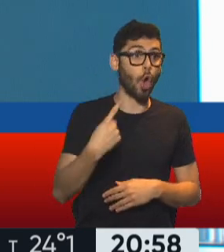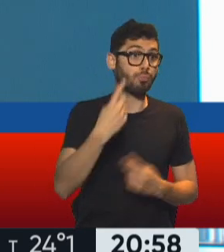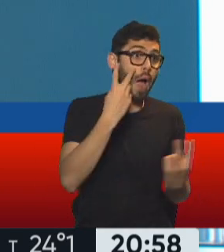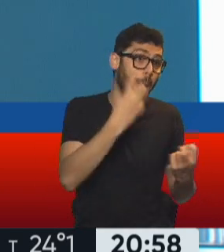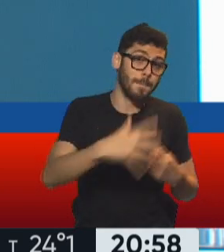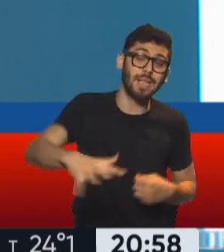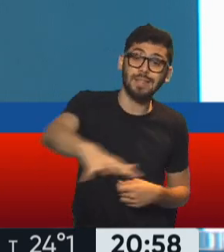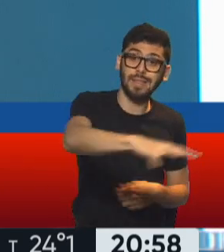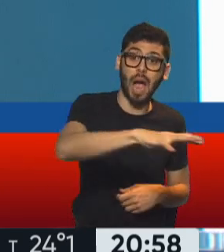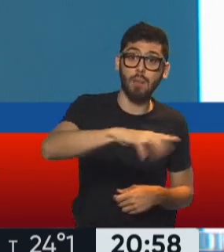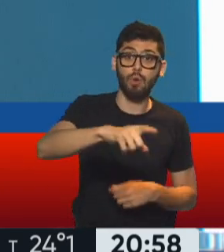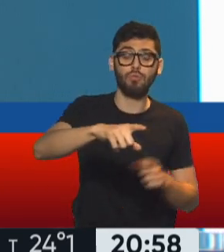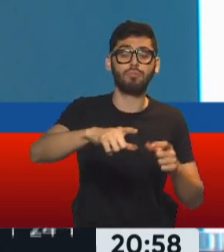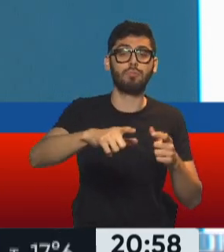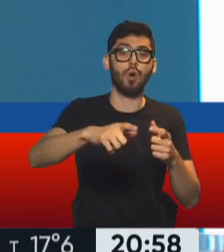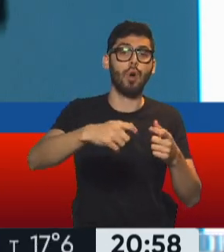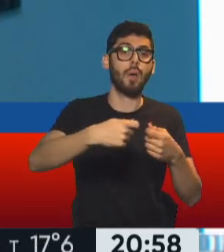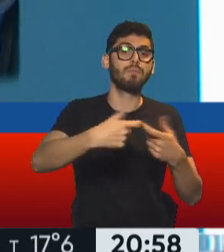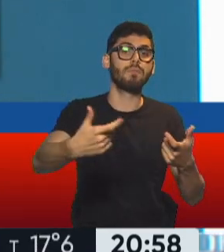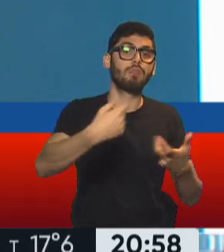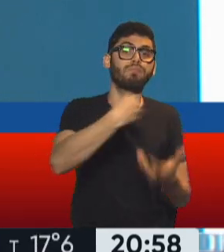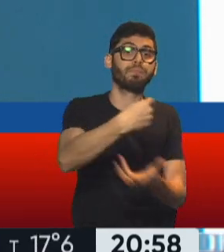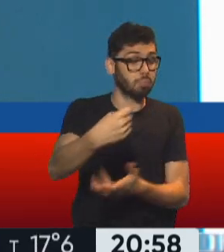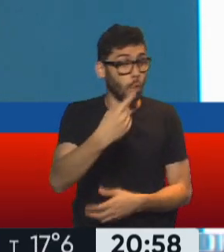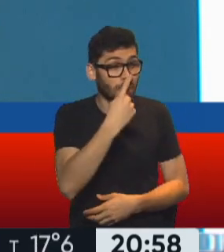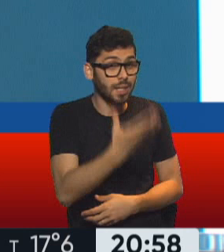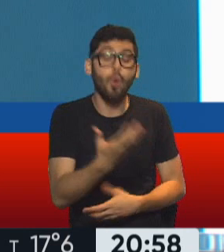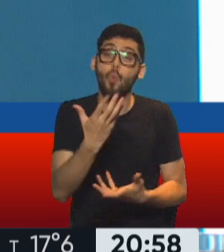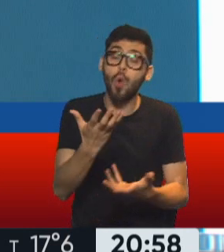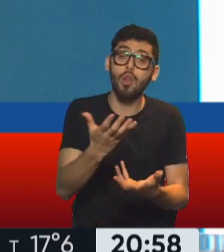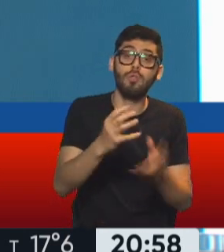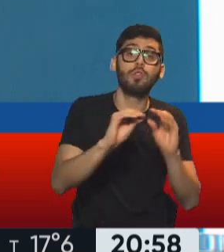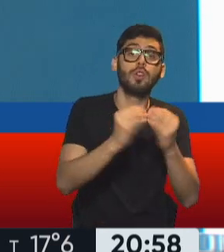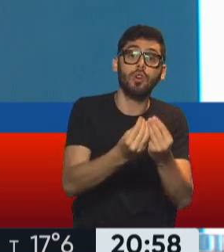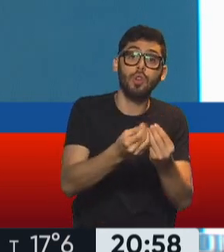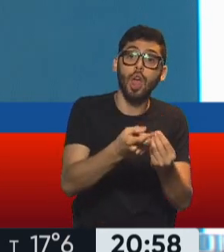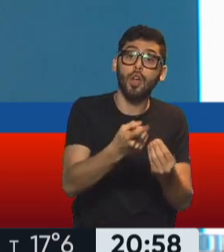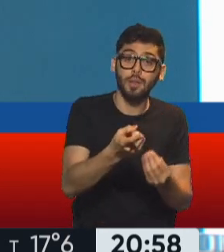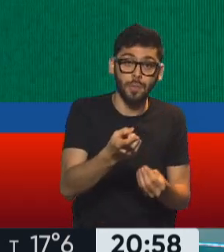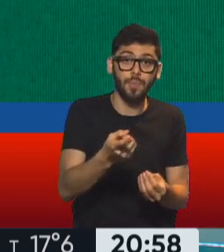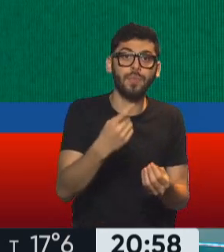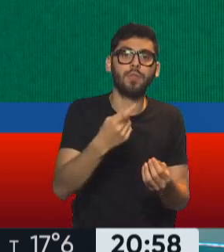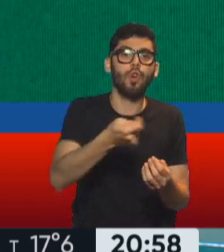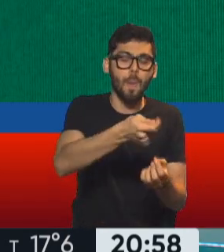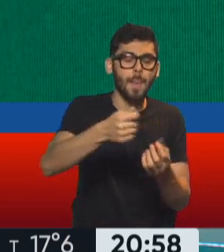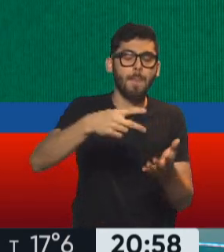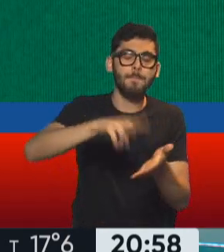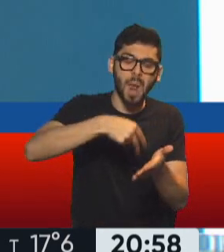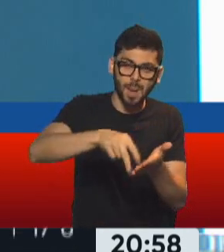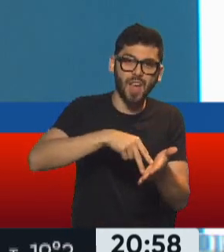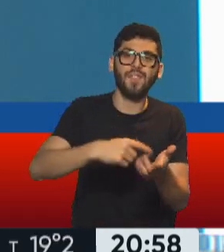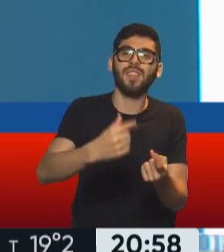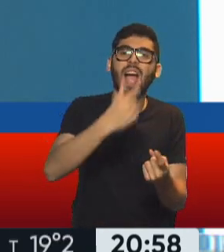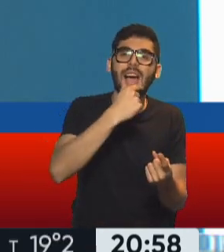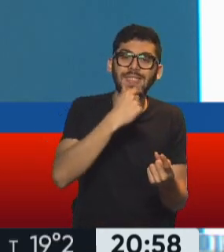las áreas de mayor impacto. Interesantísimo. Bueno, ese trabajo de campo daba interesantísimo. Bueno, ¿qué ha pasado mermelada, con la